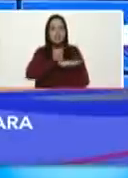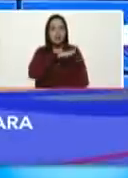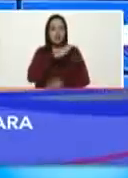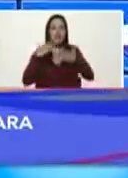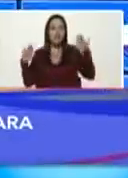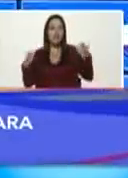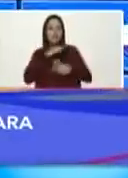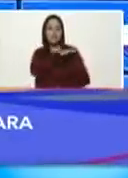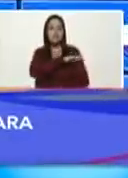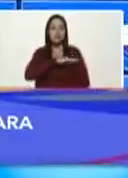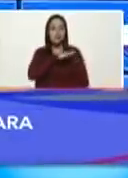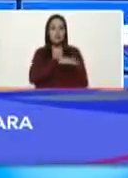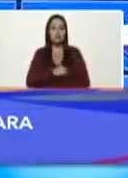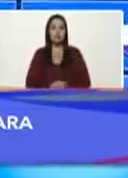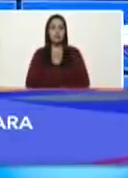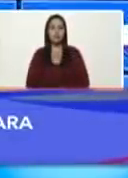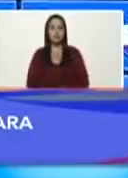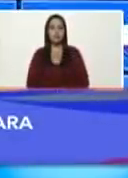grandes misiones.